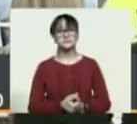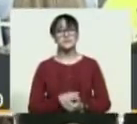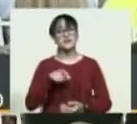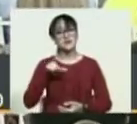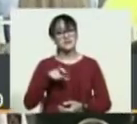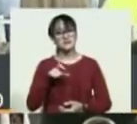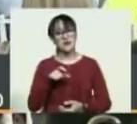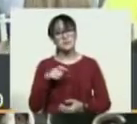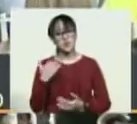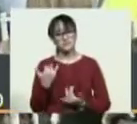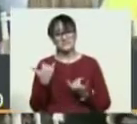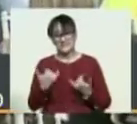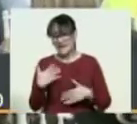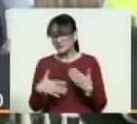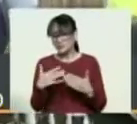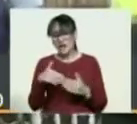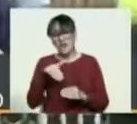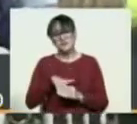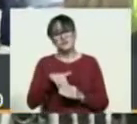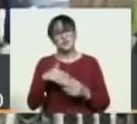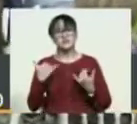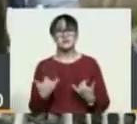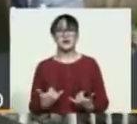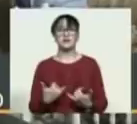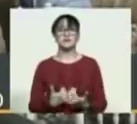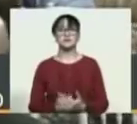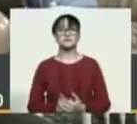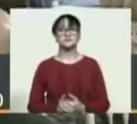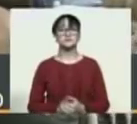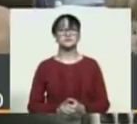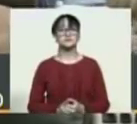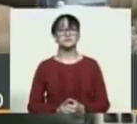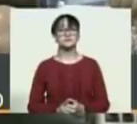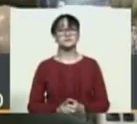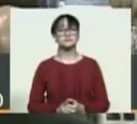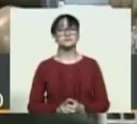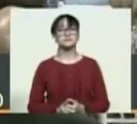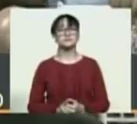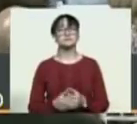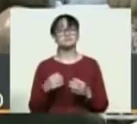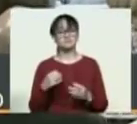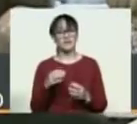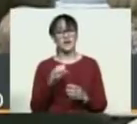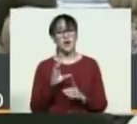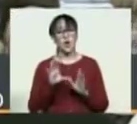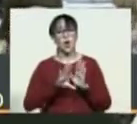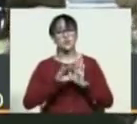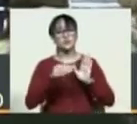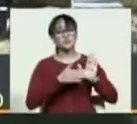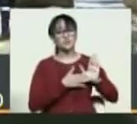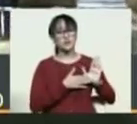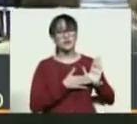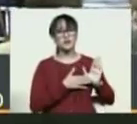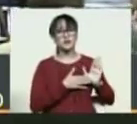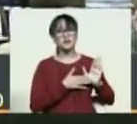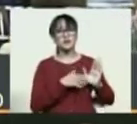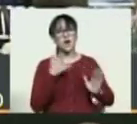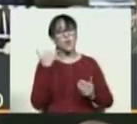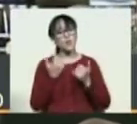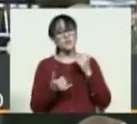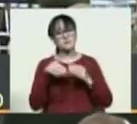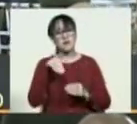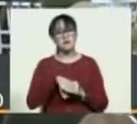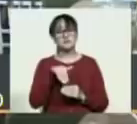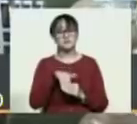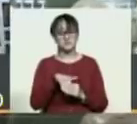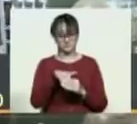necesitamos salir de estas elecciones ya. Es el ciclo electoral constitucional venezolano, es la última elección que nos